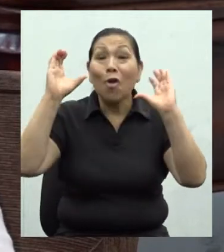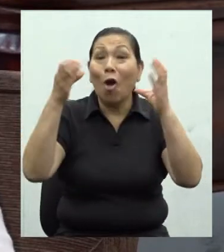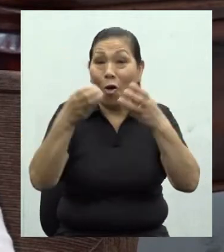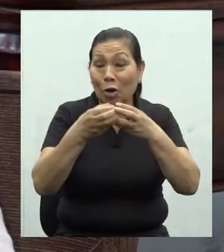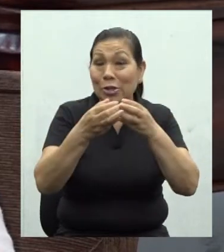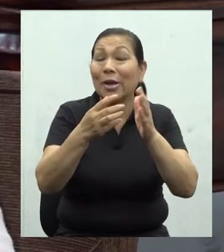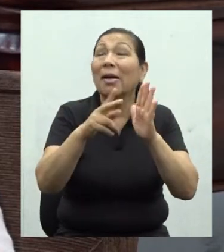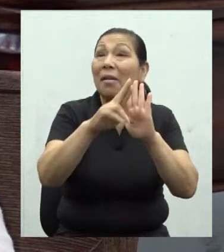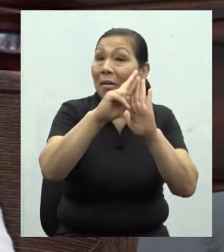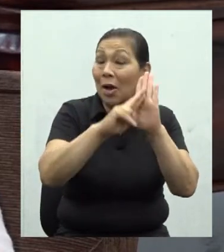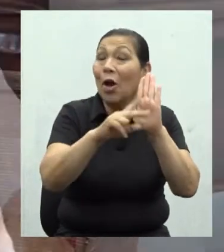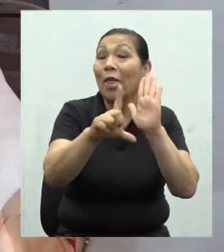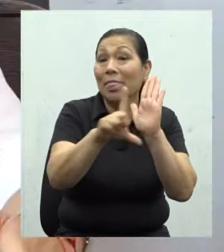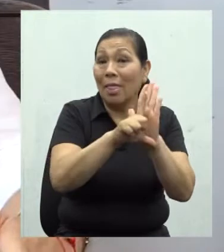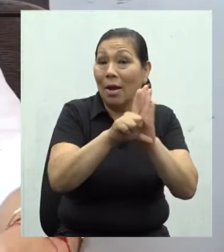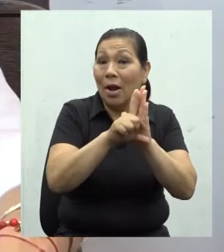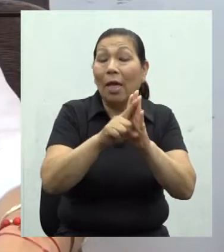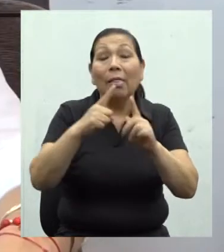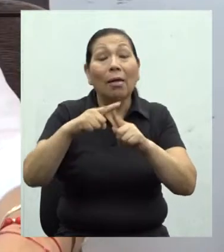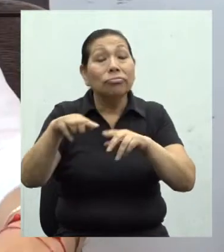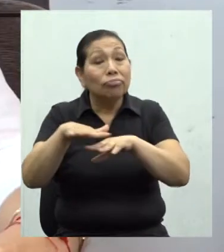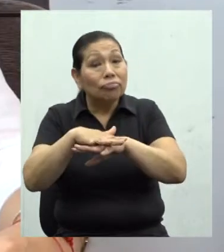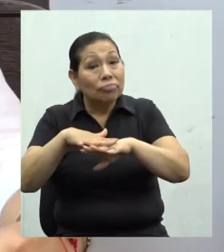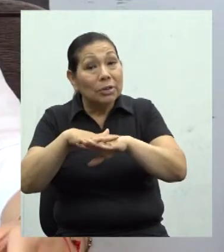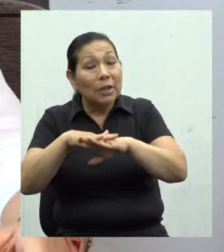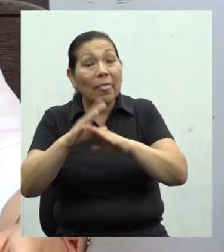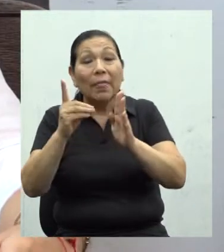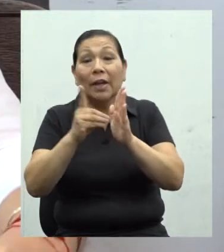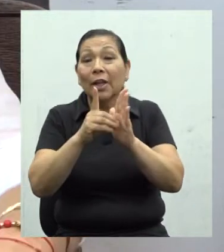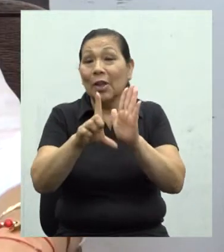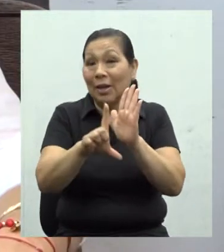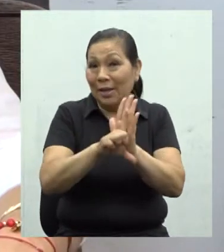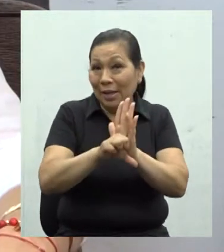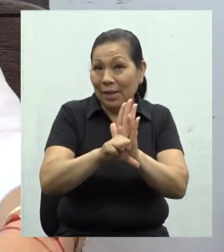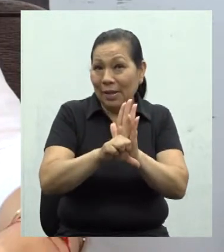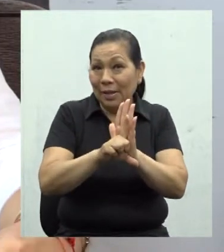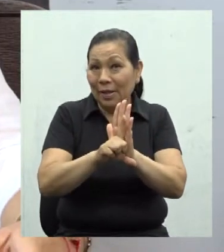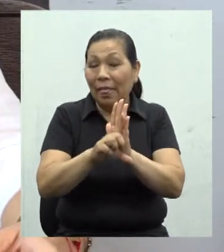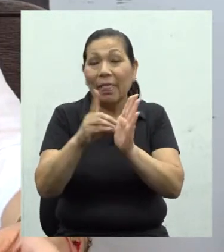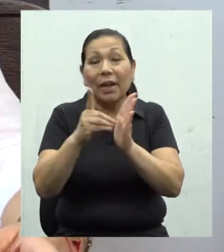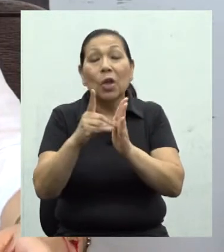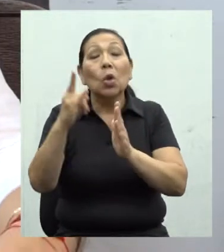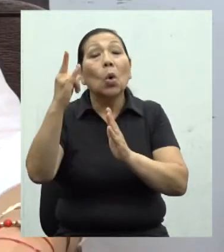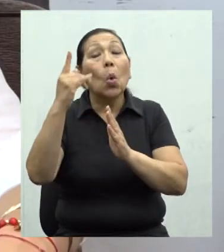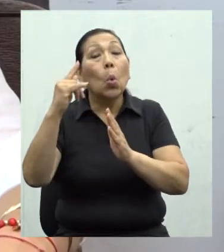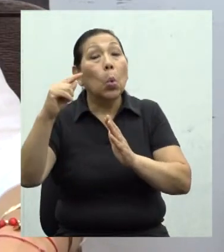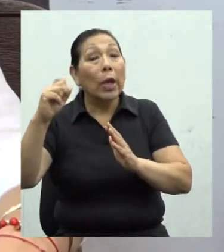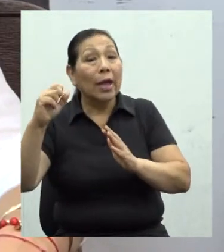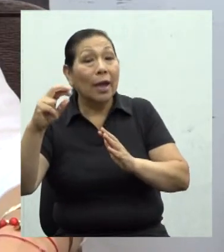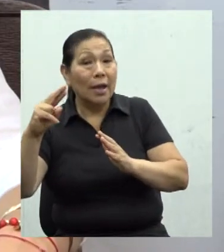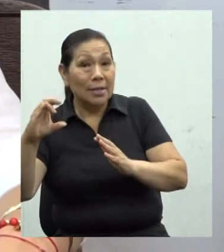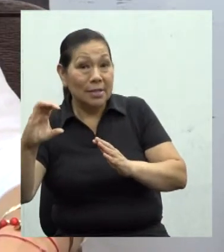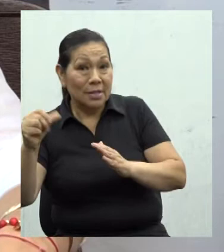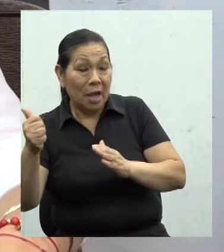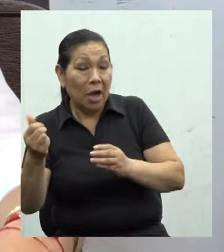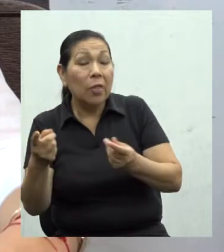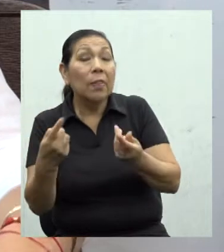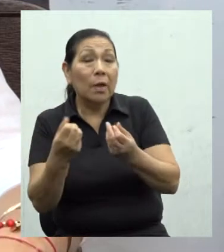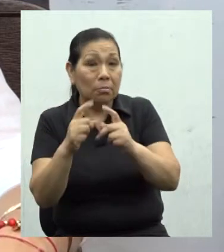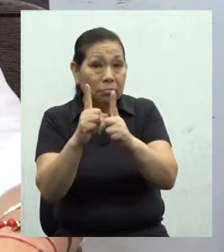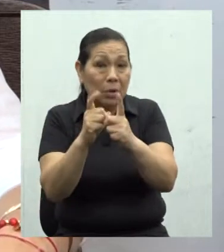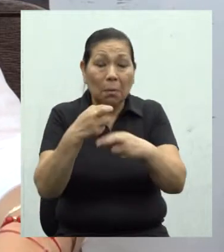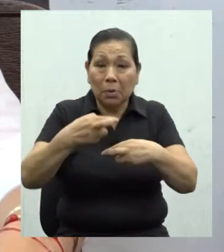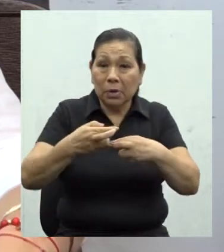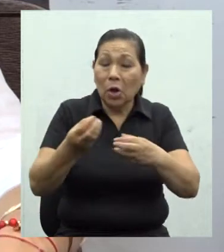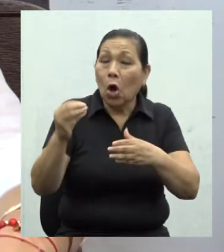rango de ley, están los tratados, están los decretos legislativos, los decretos de urgencia, y también pueden cuestionarse a través de